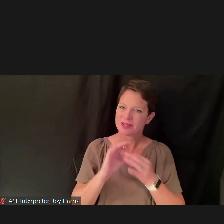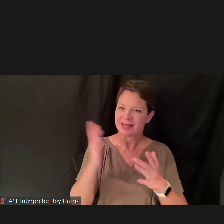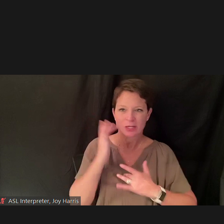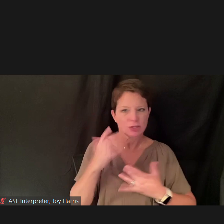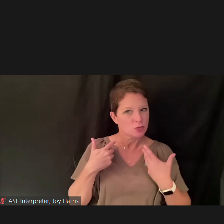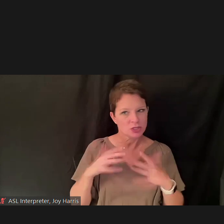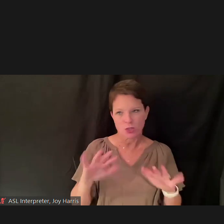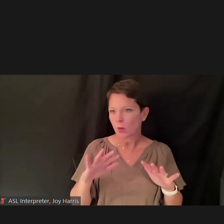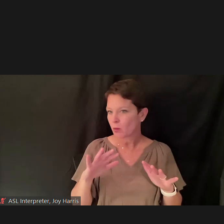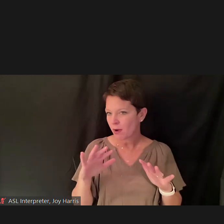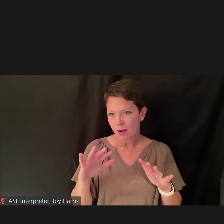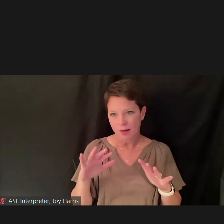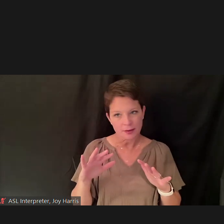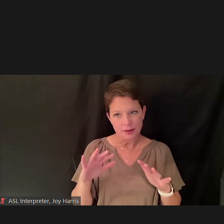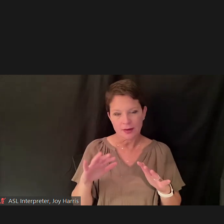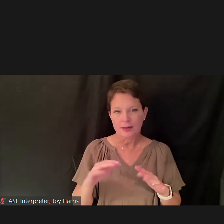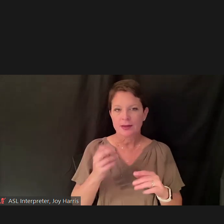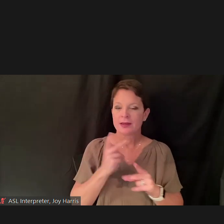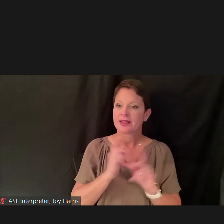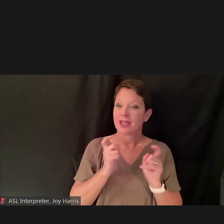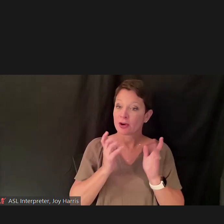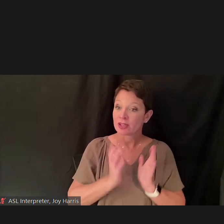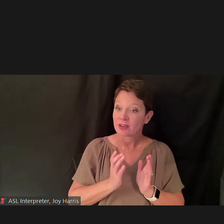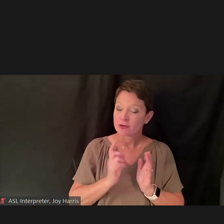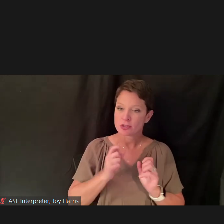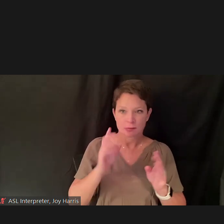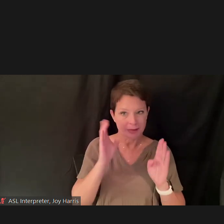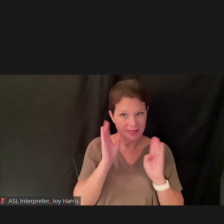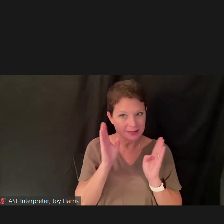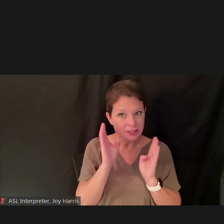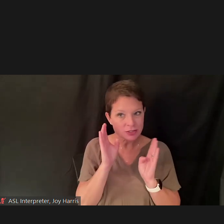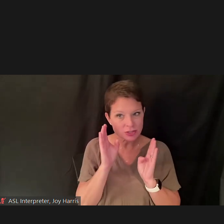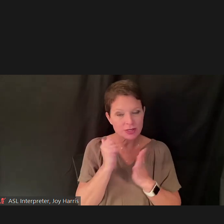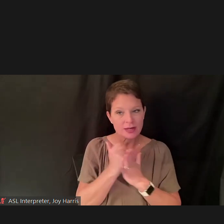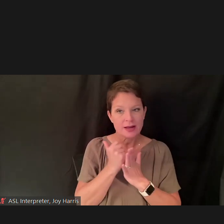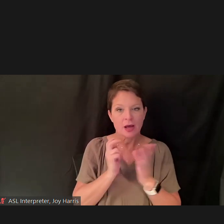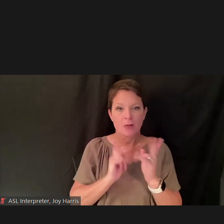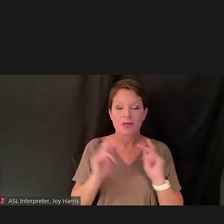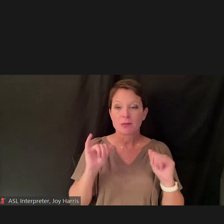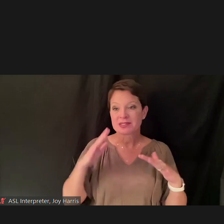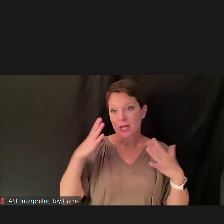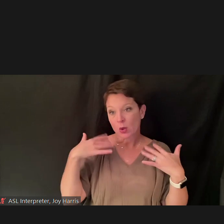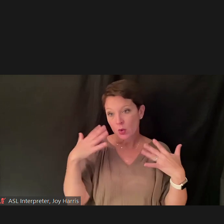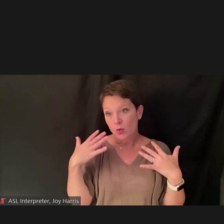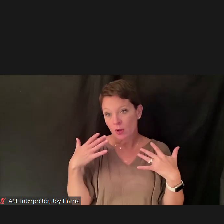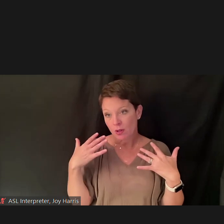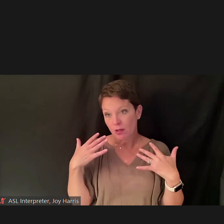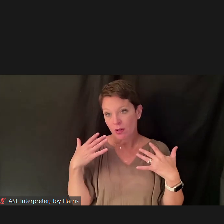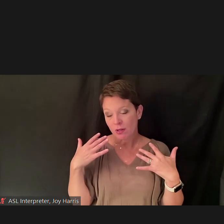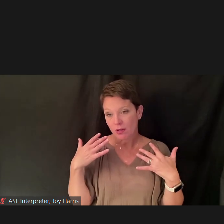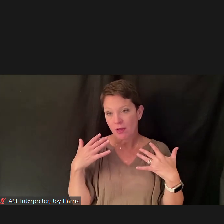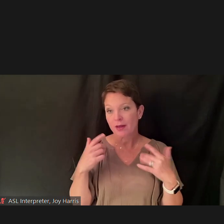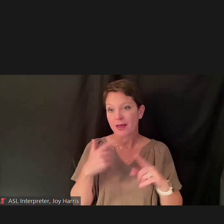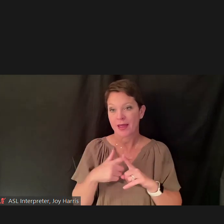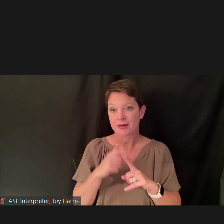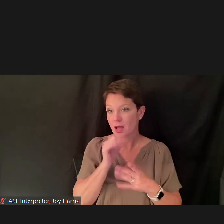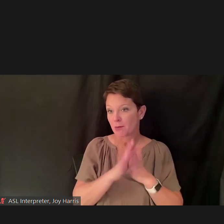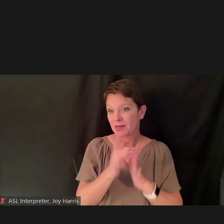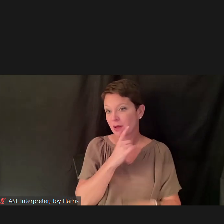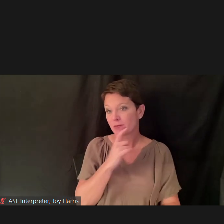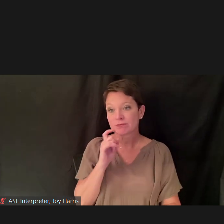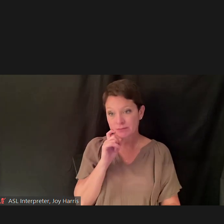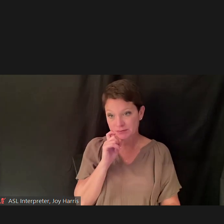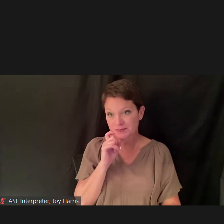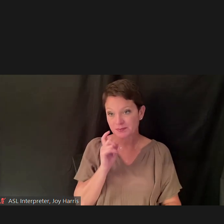No queremos que nadie llegue a un punto de experimentar una enfermedad relacionada con el calor. Los cuidadores